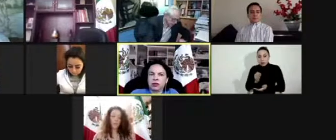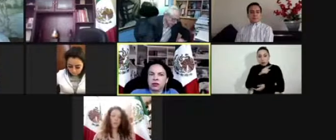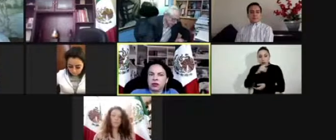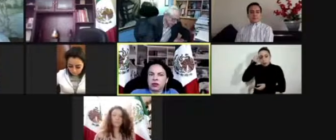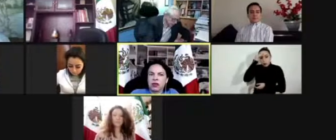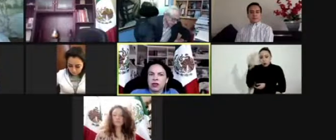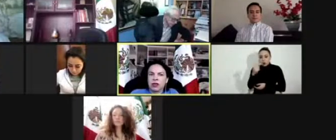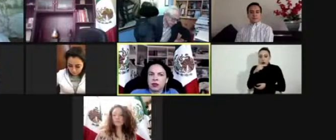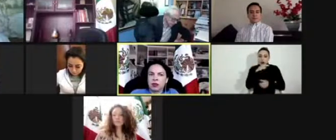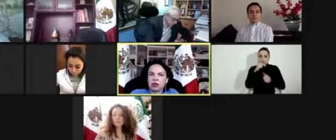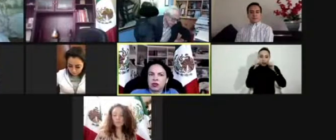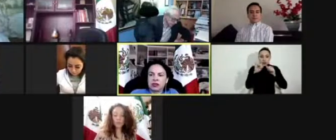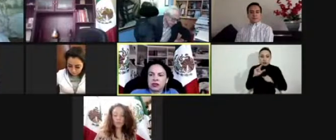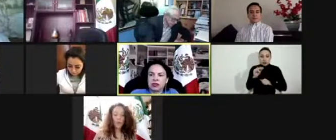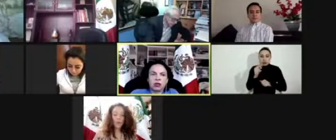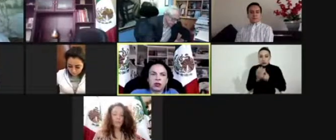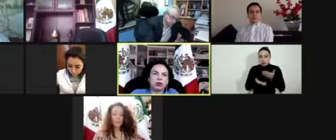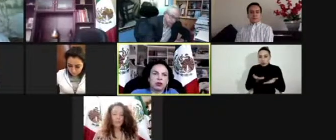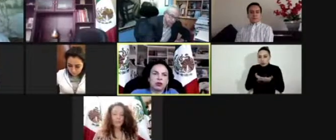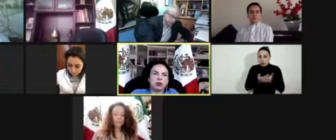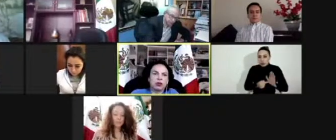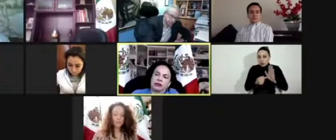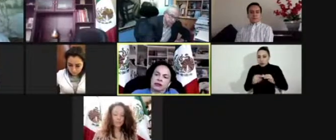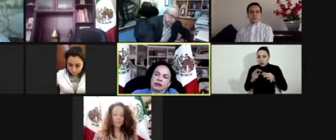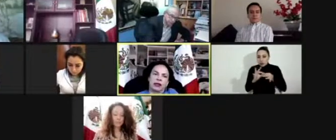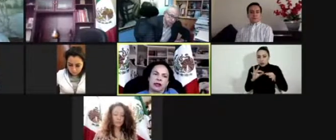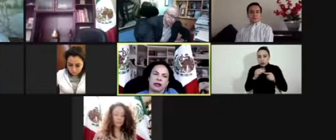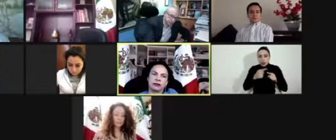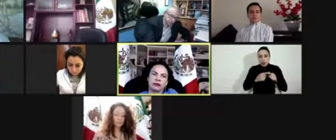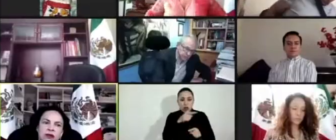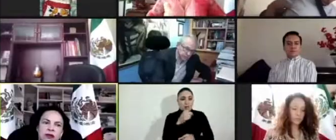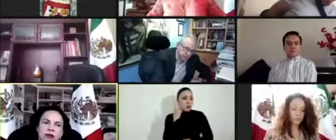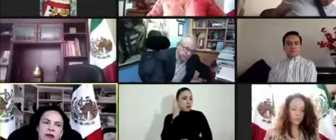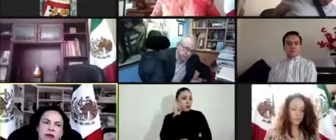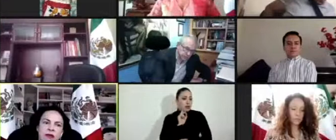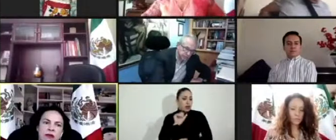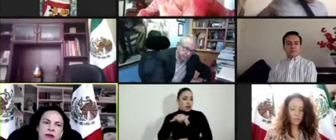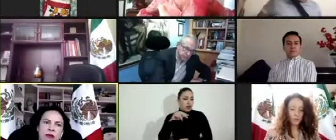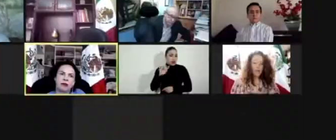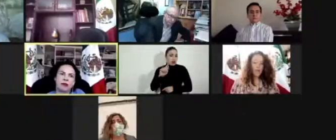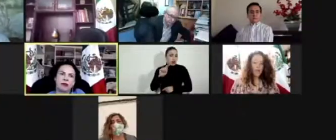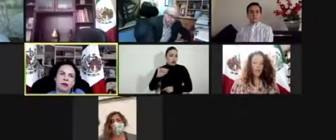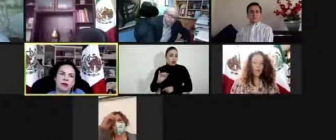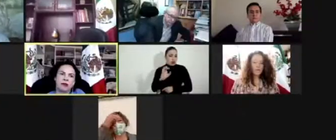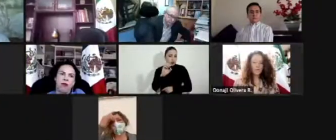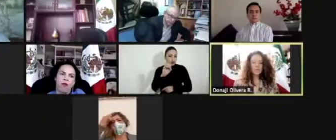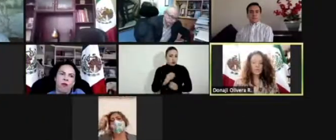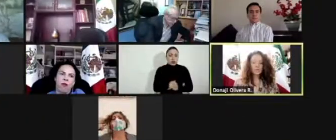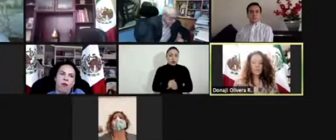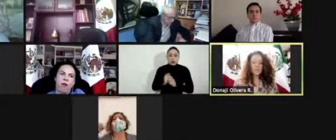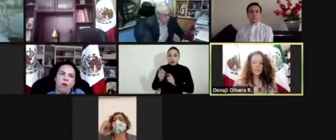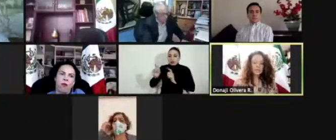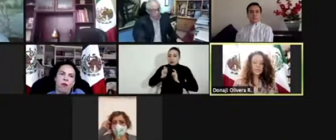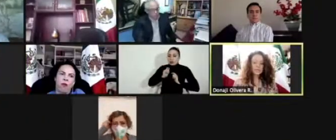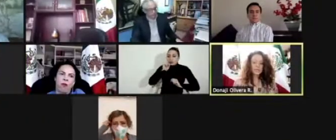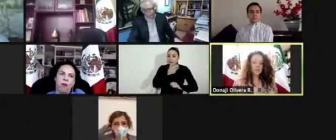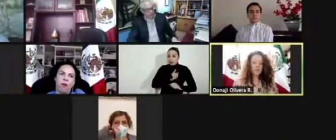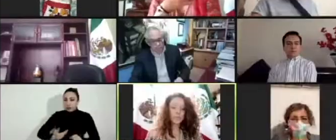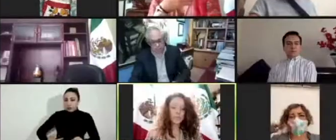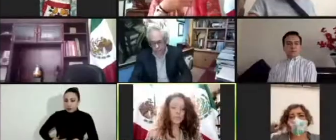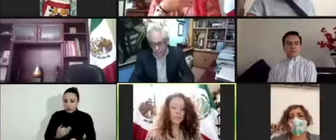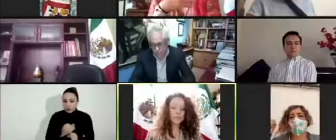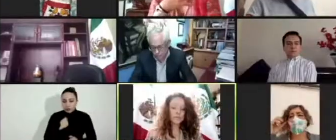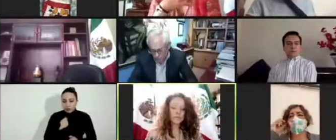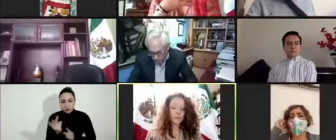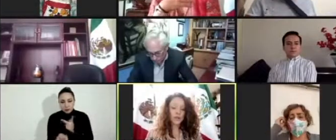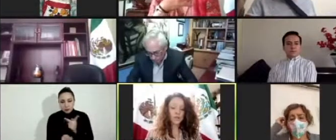La proposición presentada por la diputada Ana Cristina Hernández Trejo. Por instrucciones de la presidencia, se consulta al pleno si existe alguna